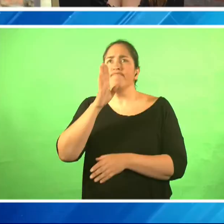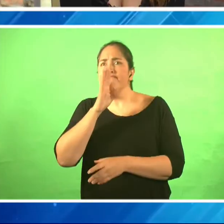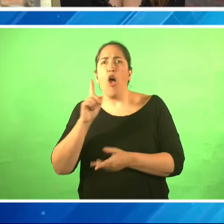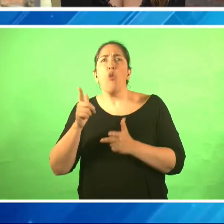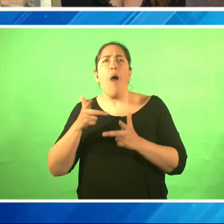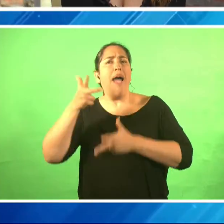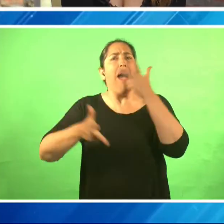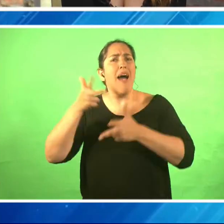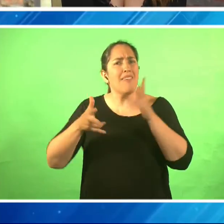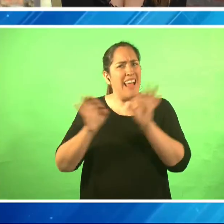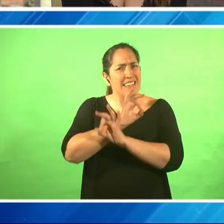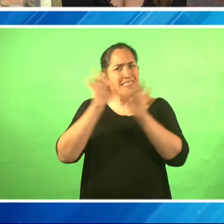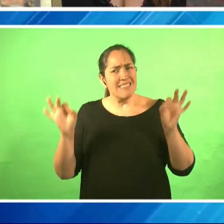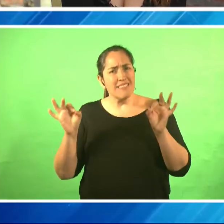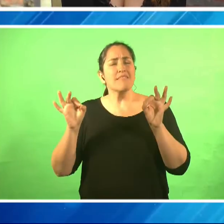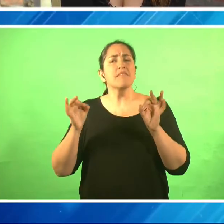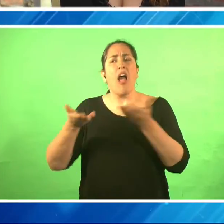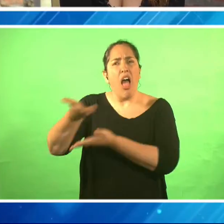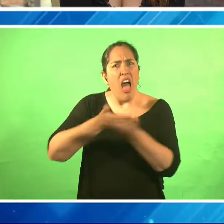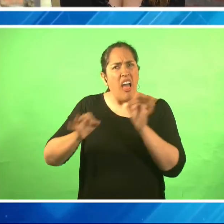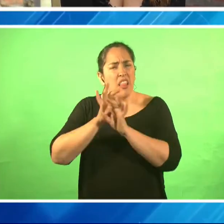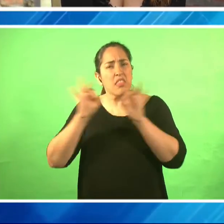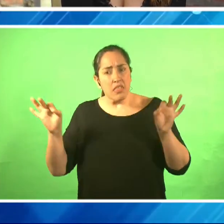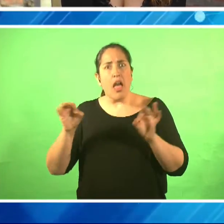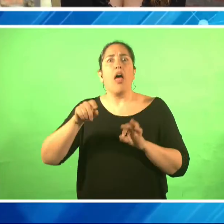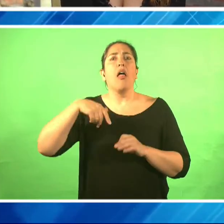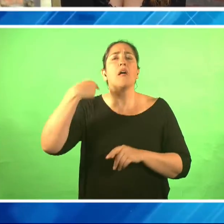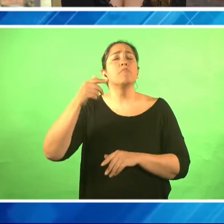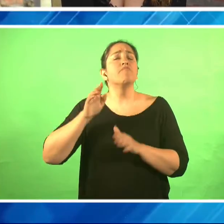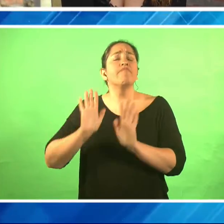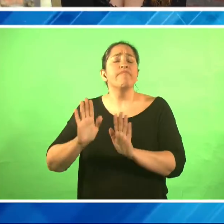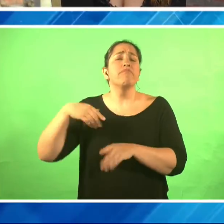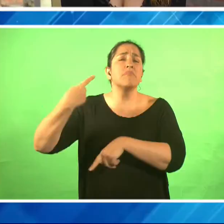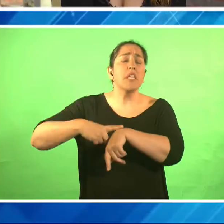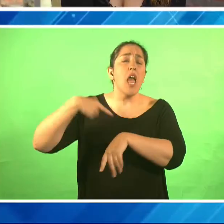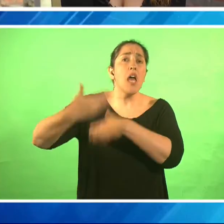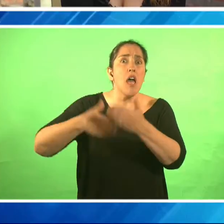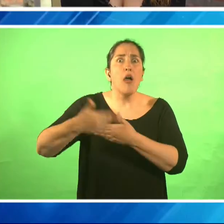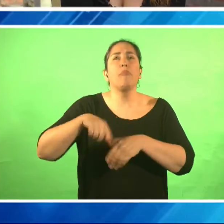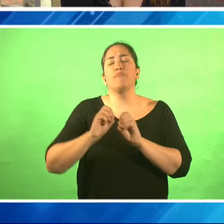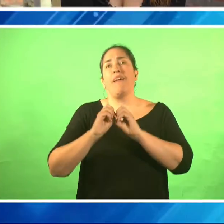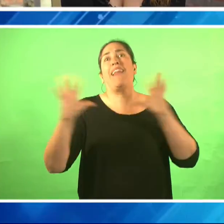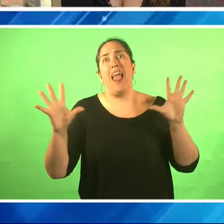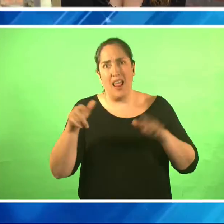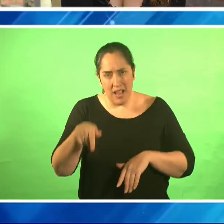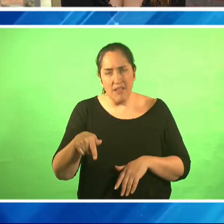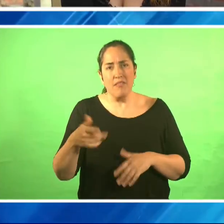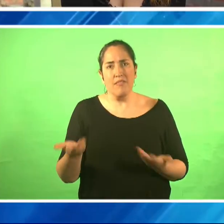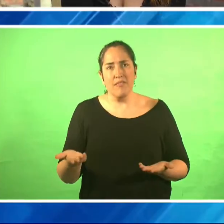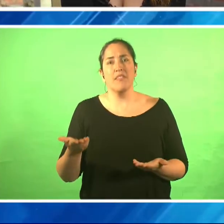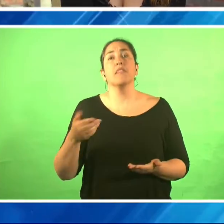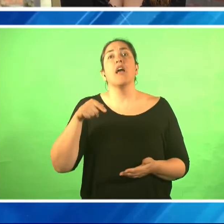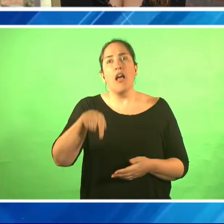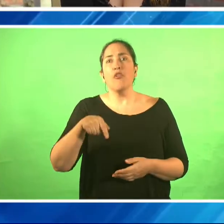se ponen en discusión, no se problematizan, terminan siendo problemas muy graves cuándo con este tipo de programas y poner